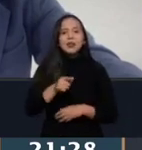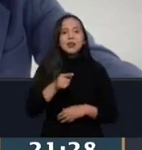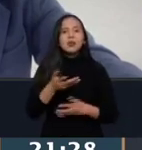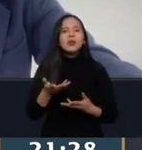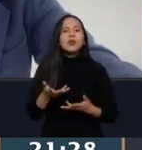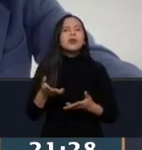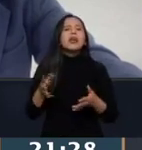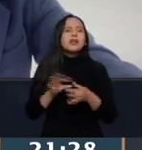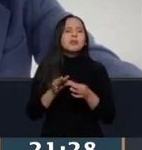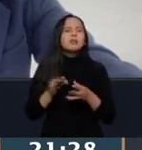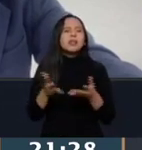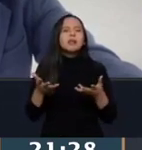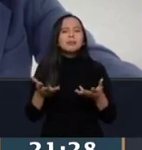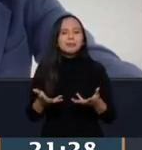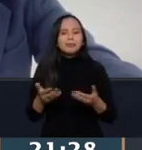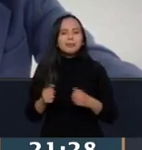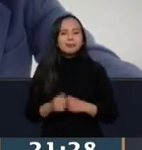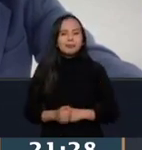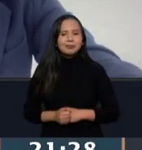esta semana.